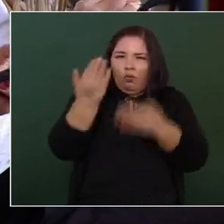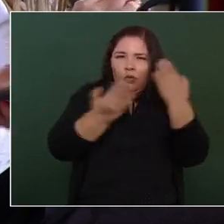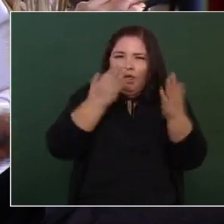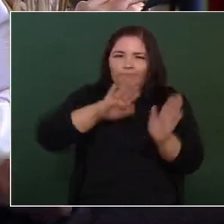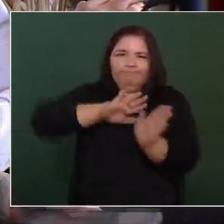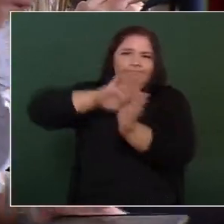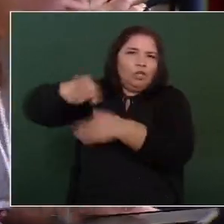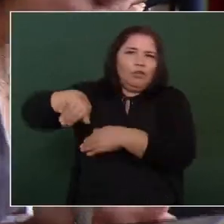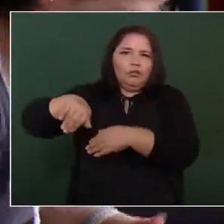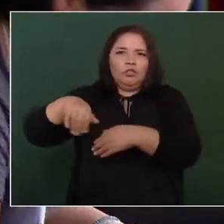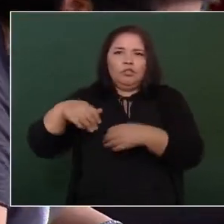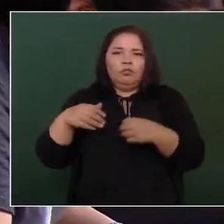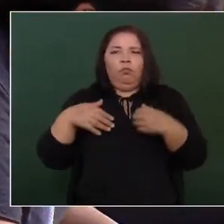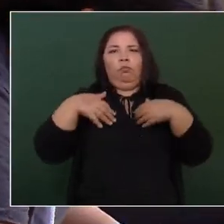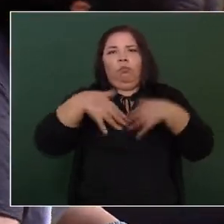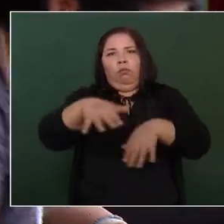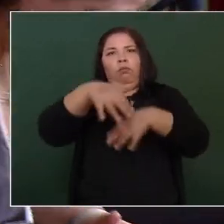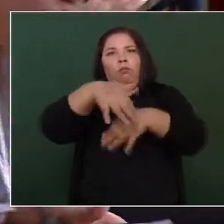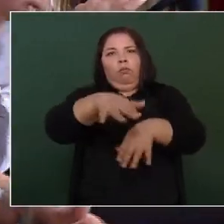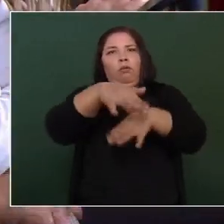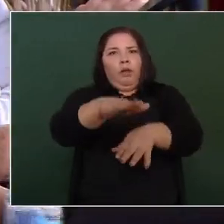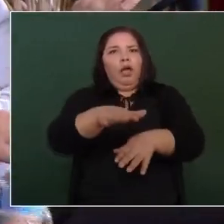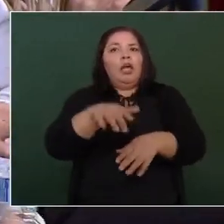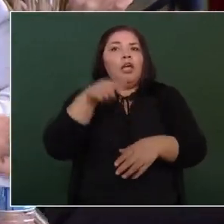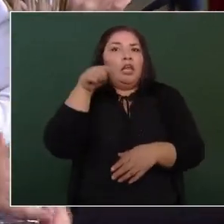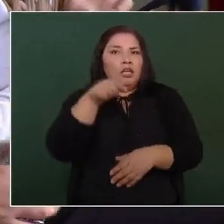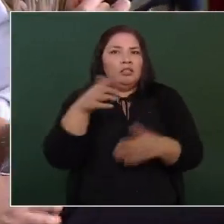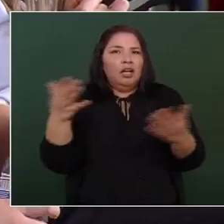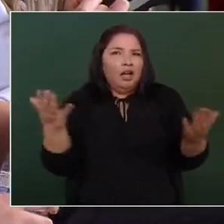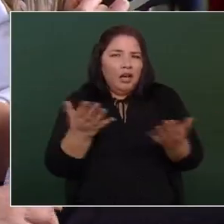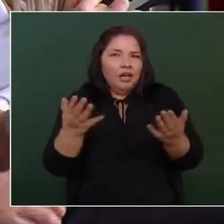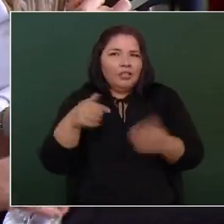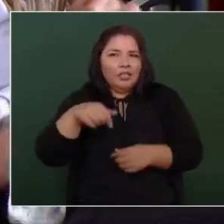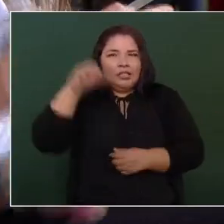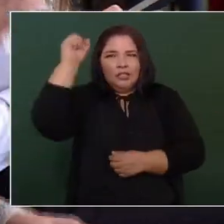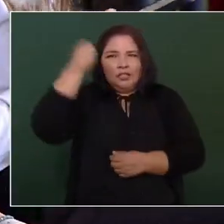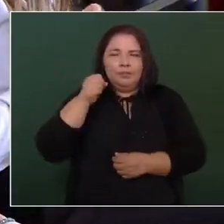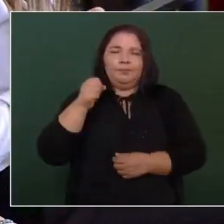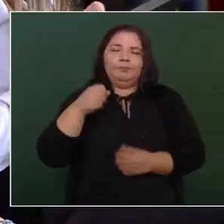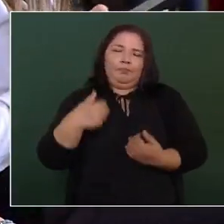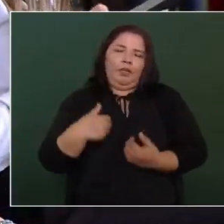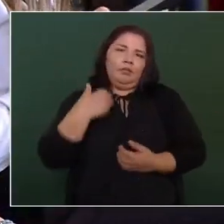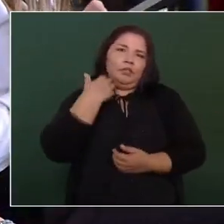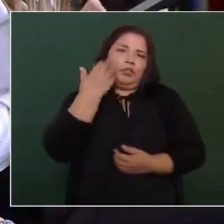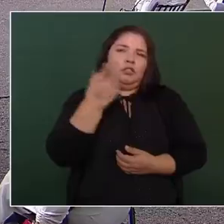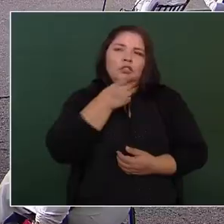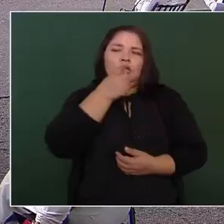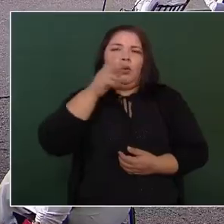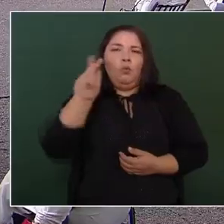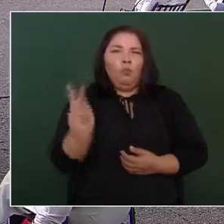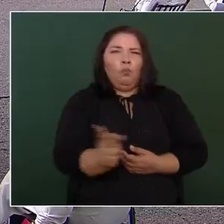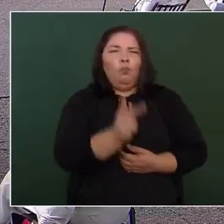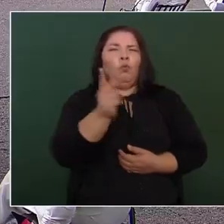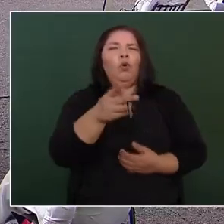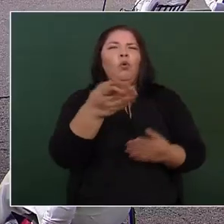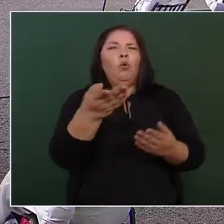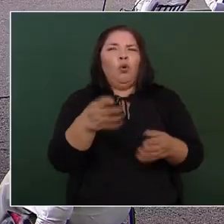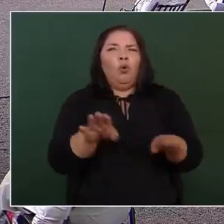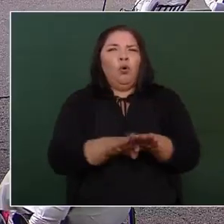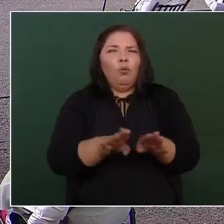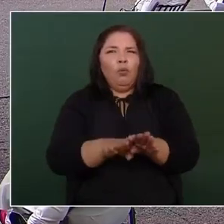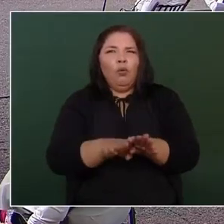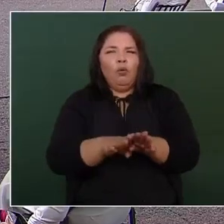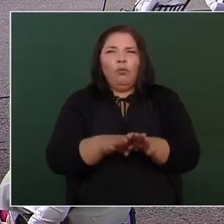del estudiante. Todas esas cosas están presentando aquí en Sinaloa. Pero déjeme decirle algo, una pregunta. Presidente, ¿cómo ve